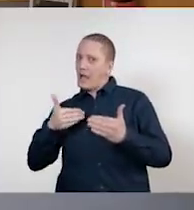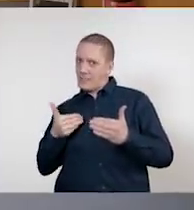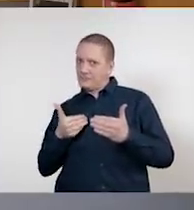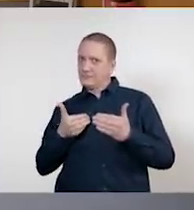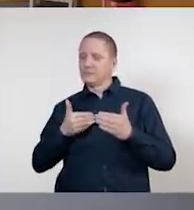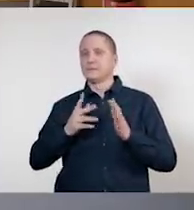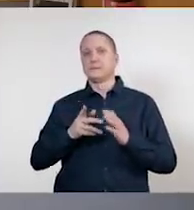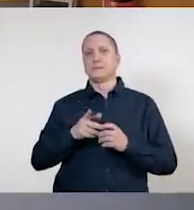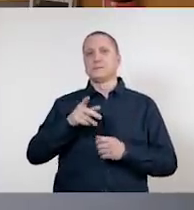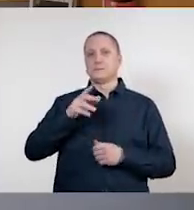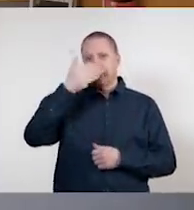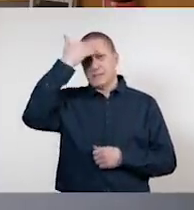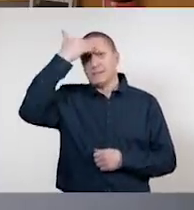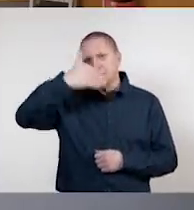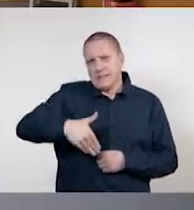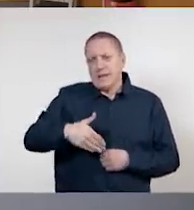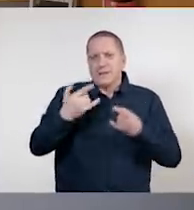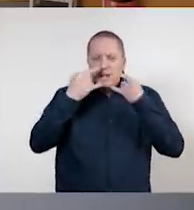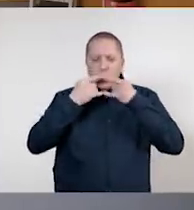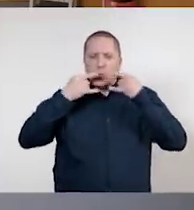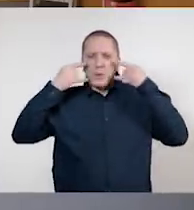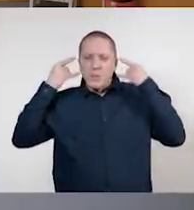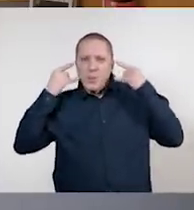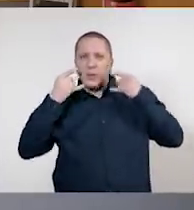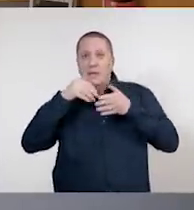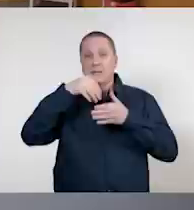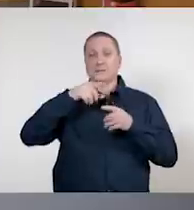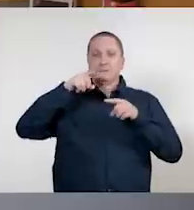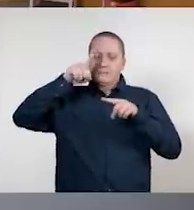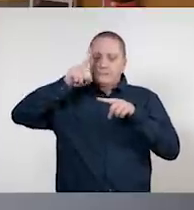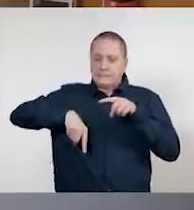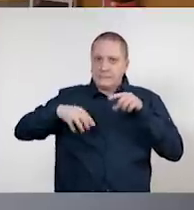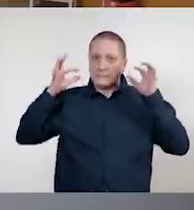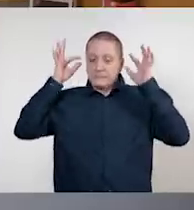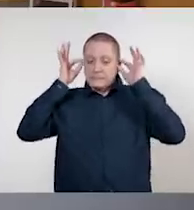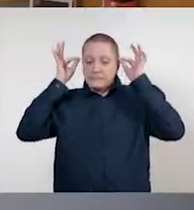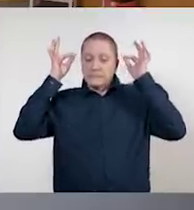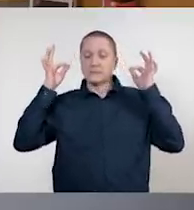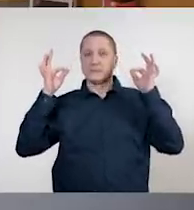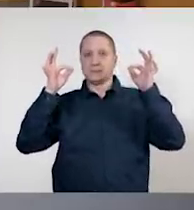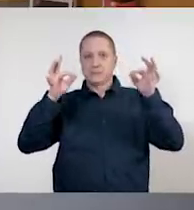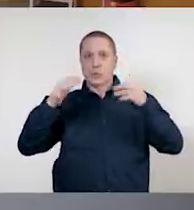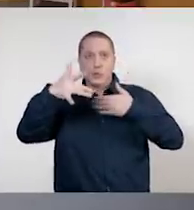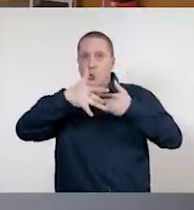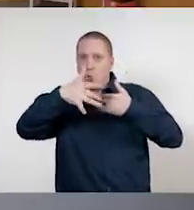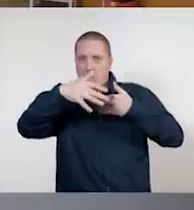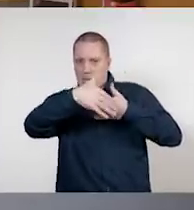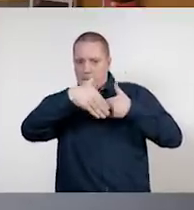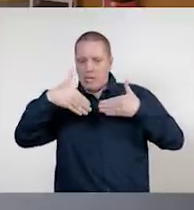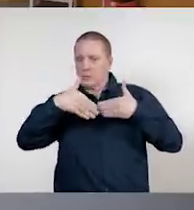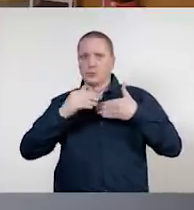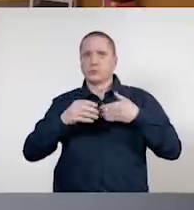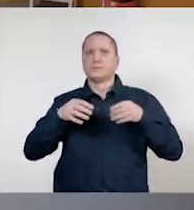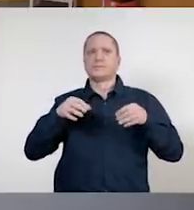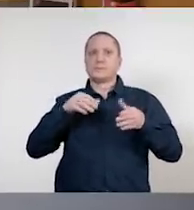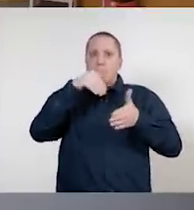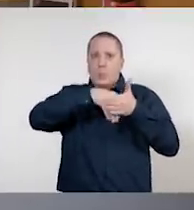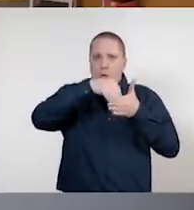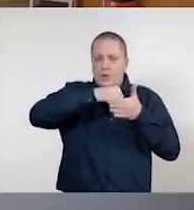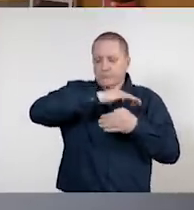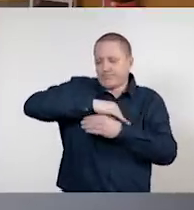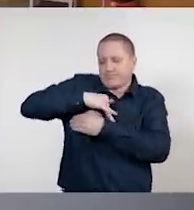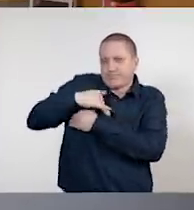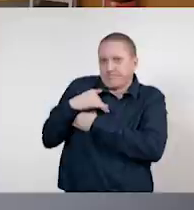hay que quitarnos nuestro cubrebocas, guardarlo en la bolsita, cuidando de no tocar la parte externa y solo tomándolo de las